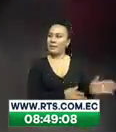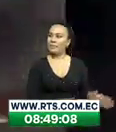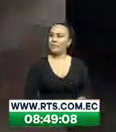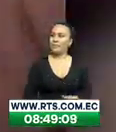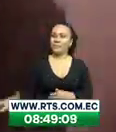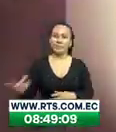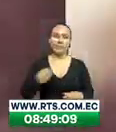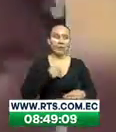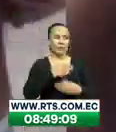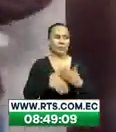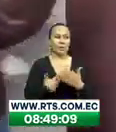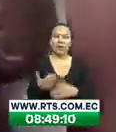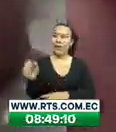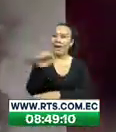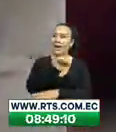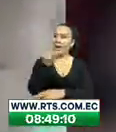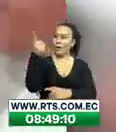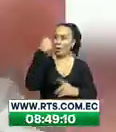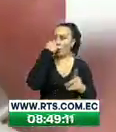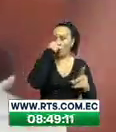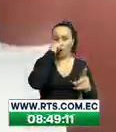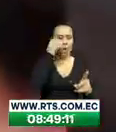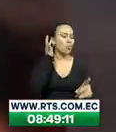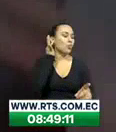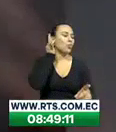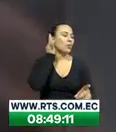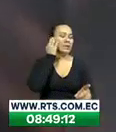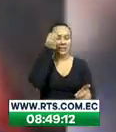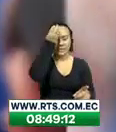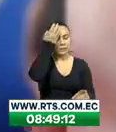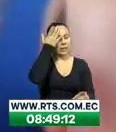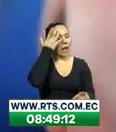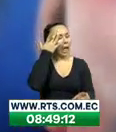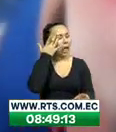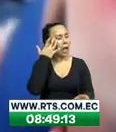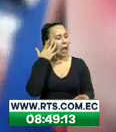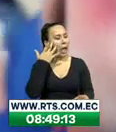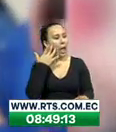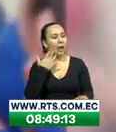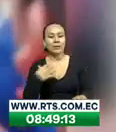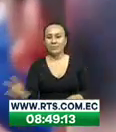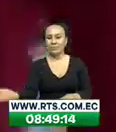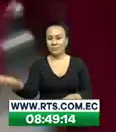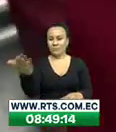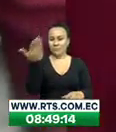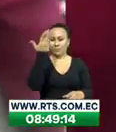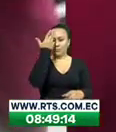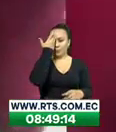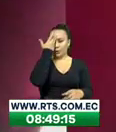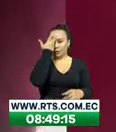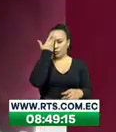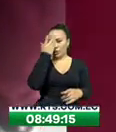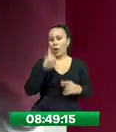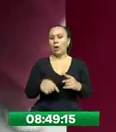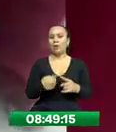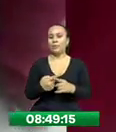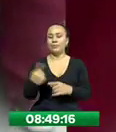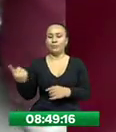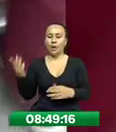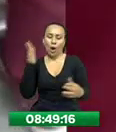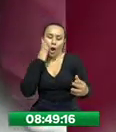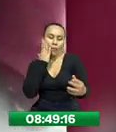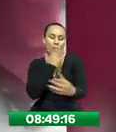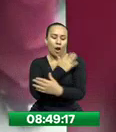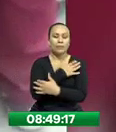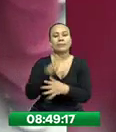Quien iba en el volante del automóvil rojo era una señora que tenía sangre en la frente. Ella sufrió un corte en su cara, además de otras lesiones, y por eso